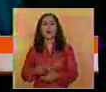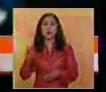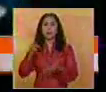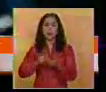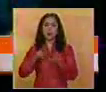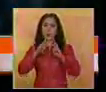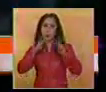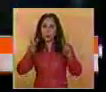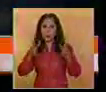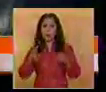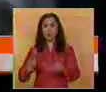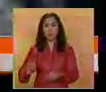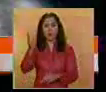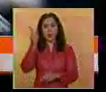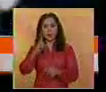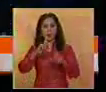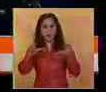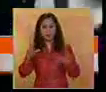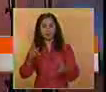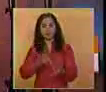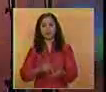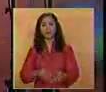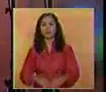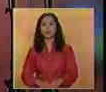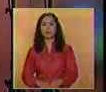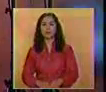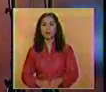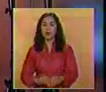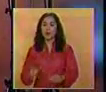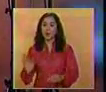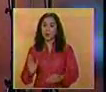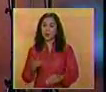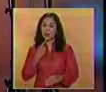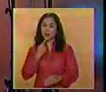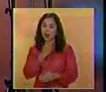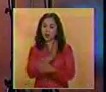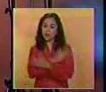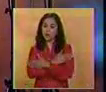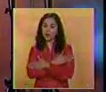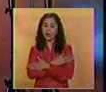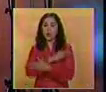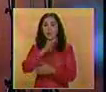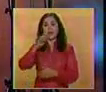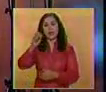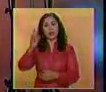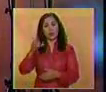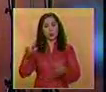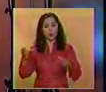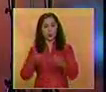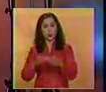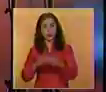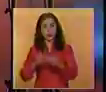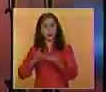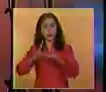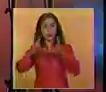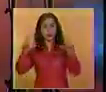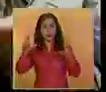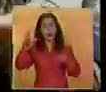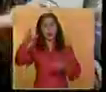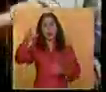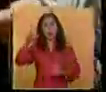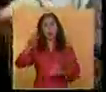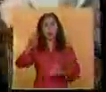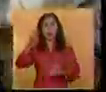audiencia registrados por primera vez para este show. Y para despedirnos queremos felicitar a Mariana Rondón y su equipo de la cinta Postales de